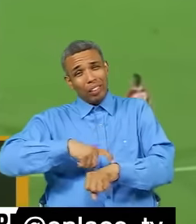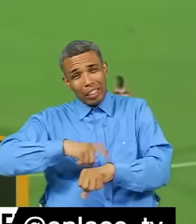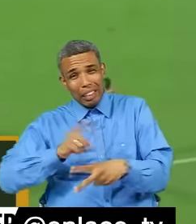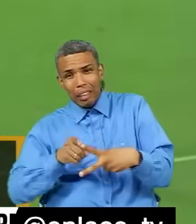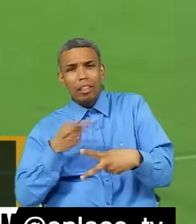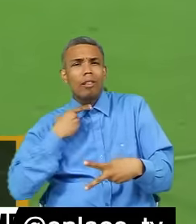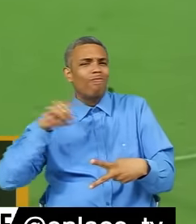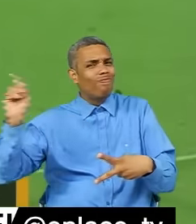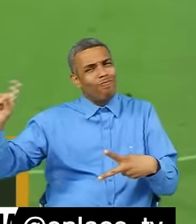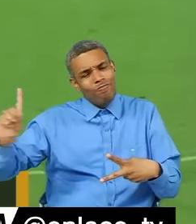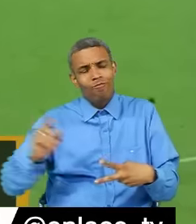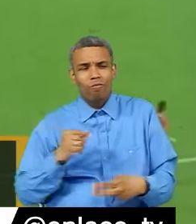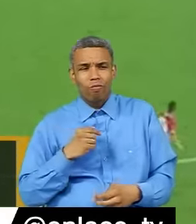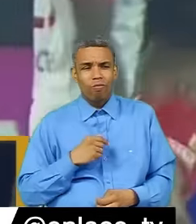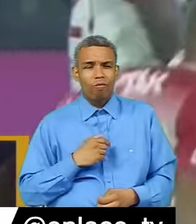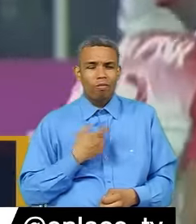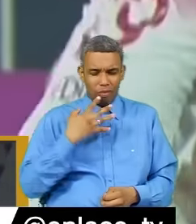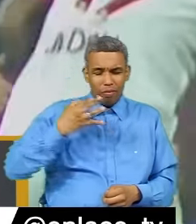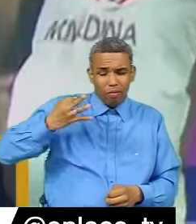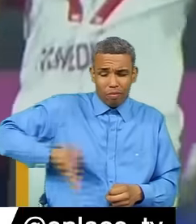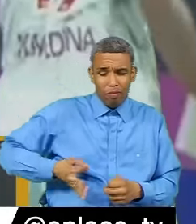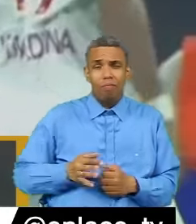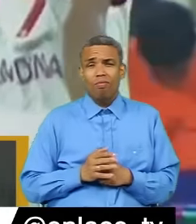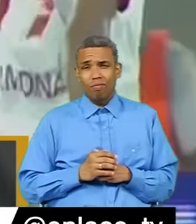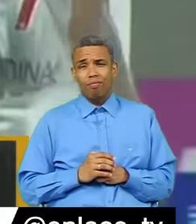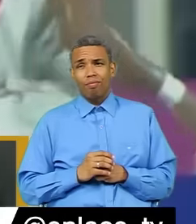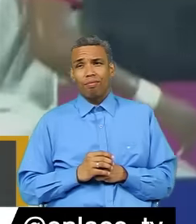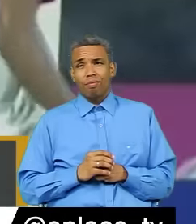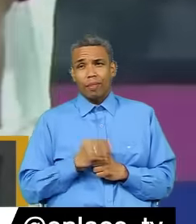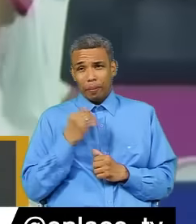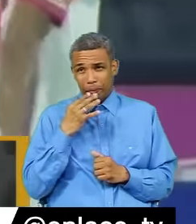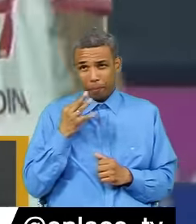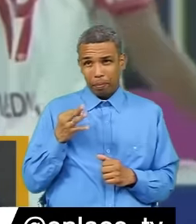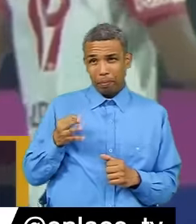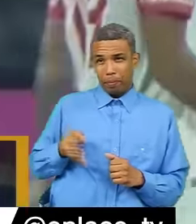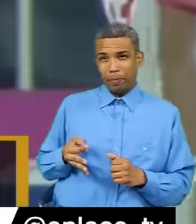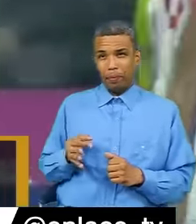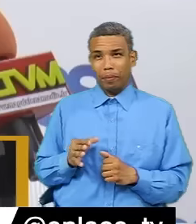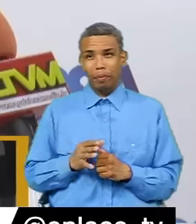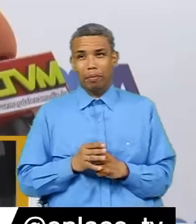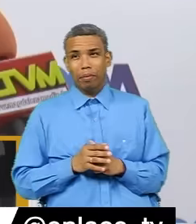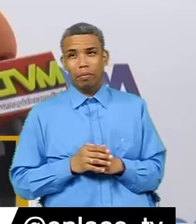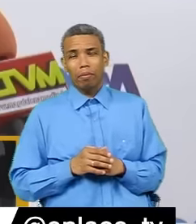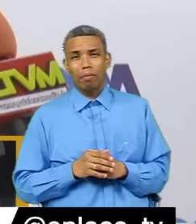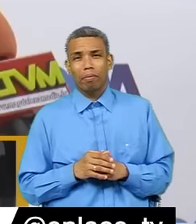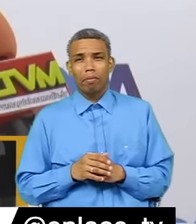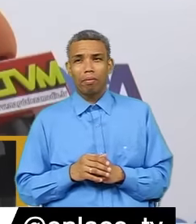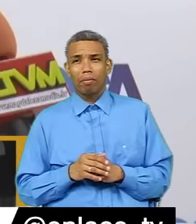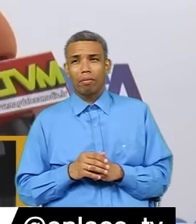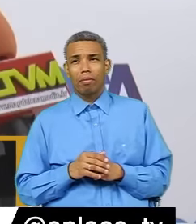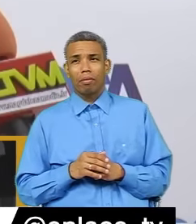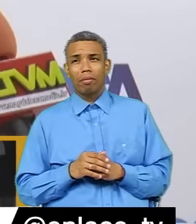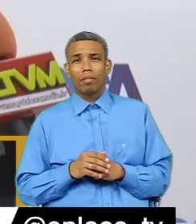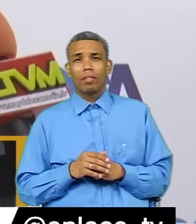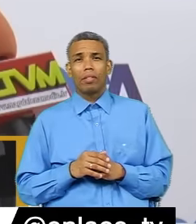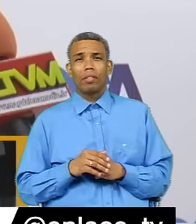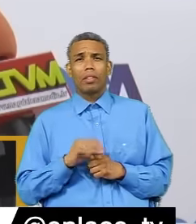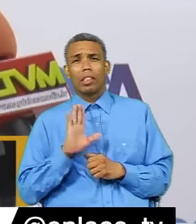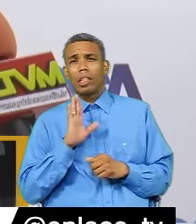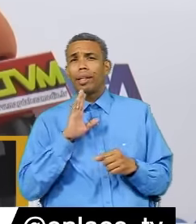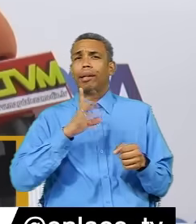presión en el campo nuestro tampoco. Mirando cómo jugaban ellos, si bien ellos no nos inquietaban, sino que pateaban de afuera algún